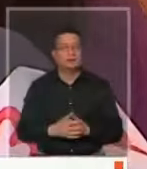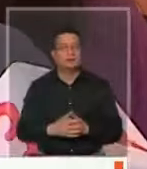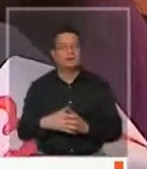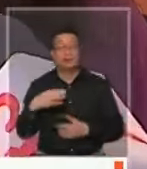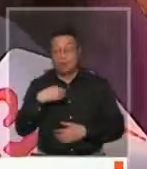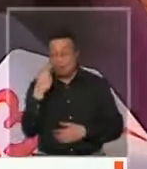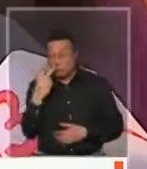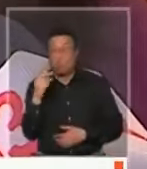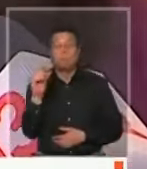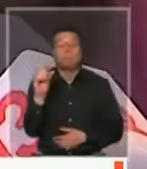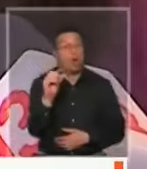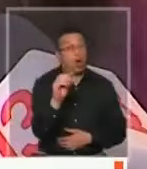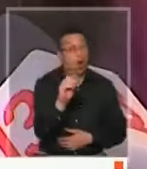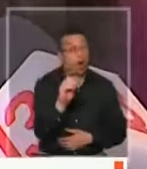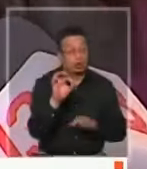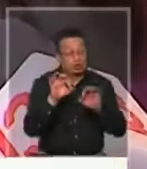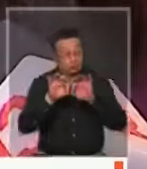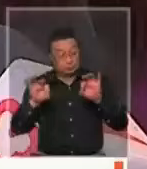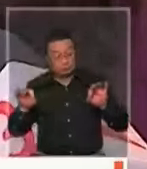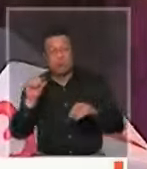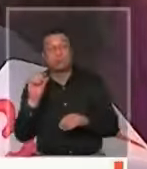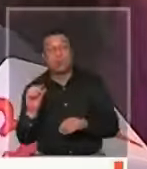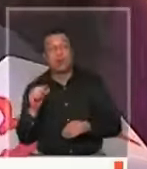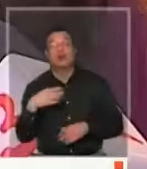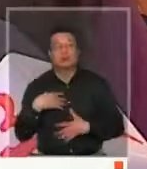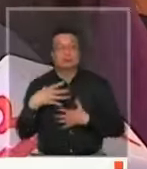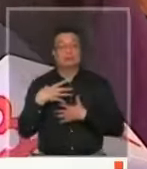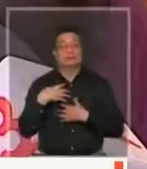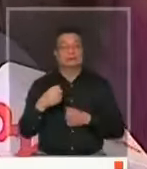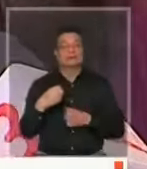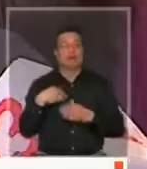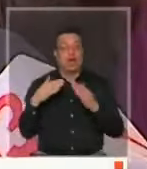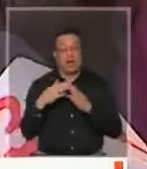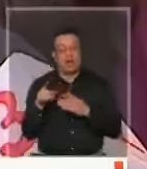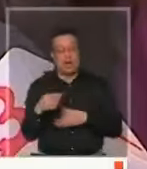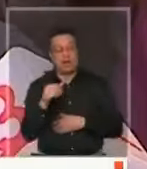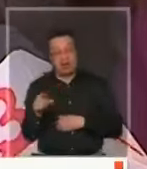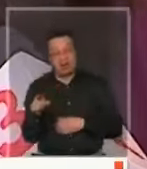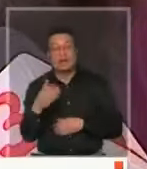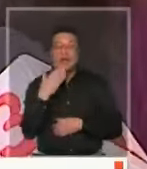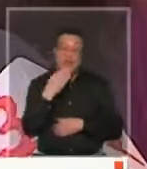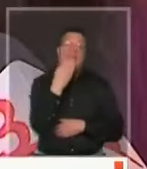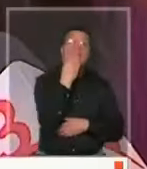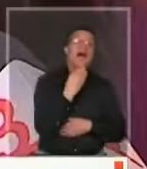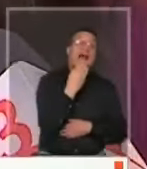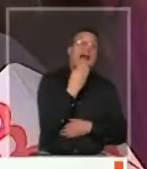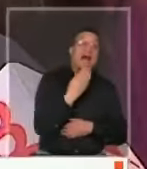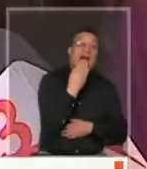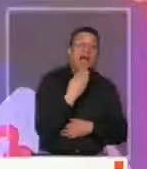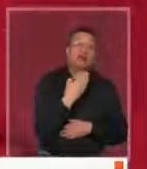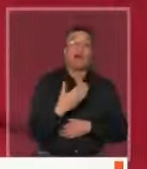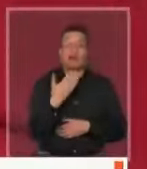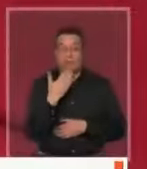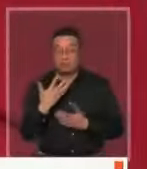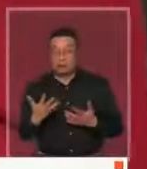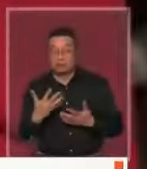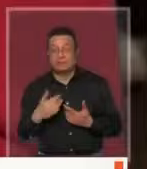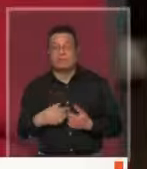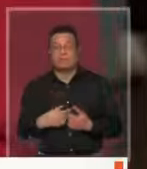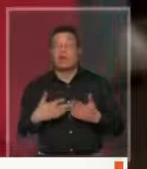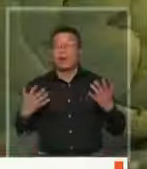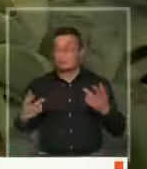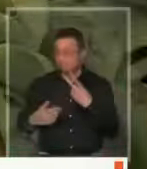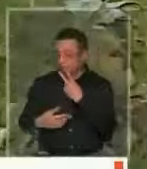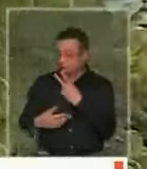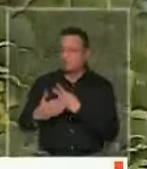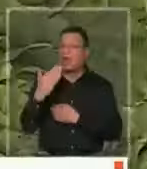poquito. Sí, no, también ahí son fanáticos en la casa del espárrago y el alcachofa, así que vamos a empezar la temporada. ¿Vos? Ahora vamos por